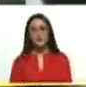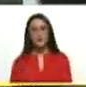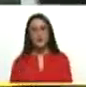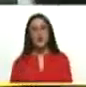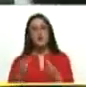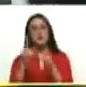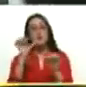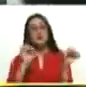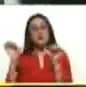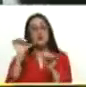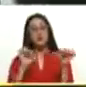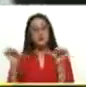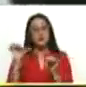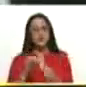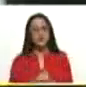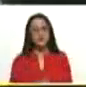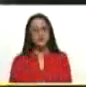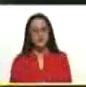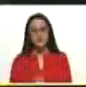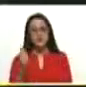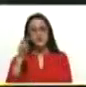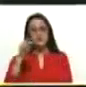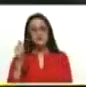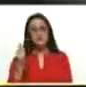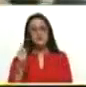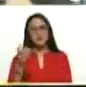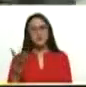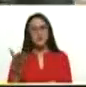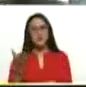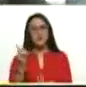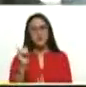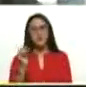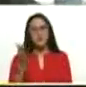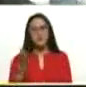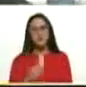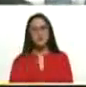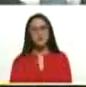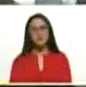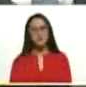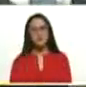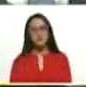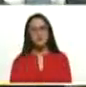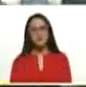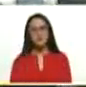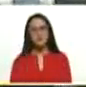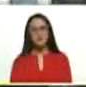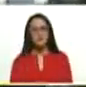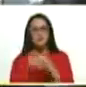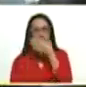químico, Servet, Ana María, aquí hay una Ana María. Setin, Nurkan,